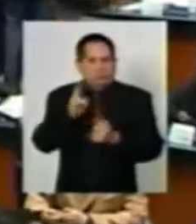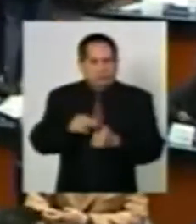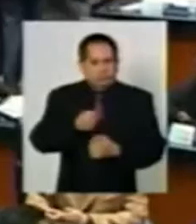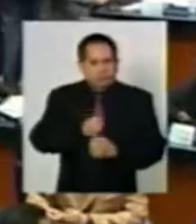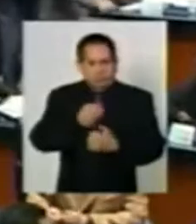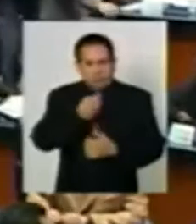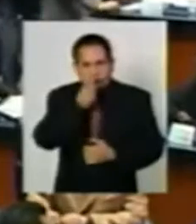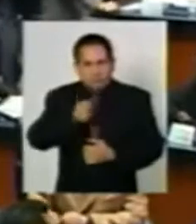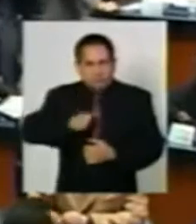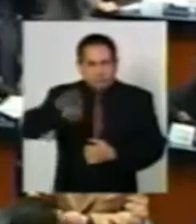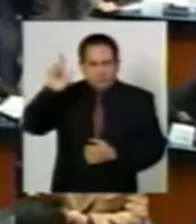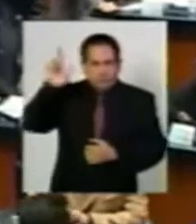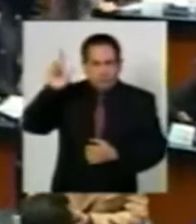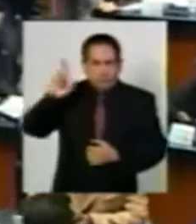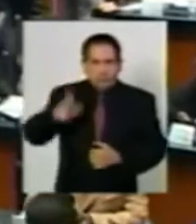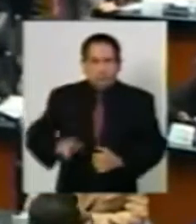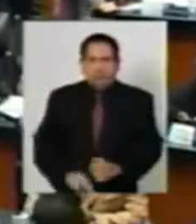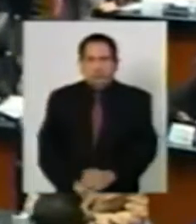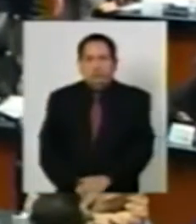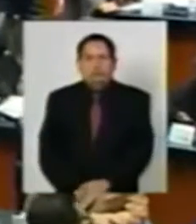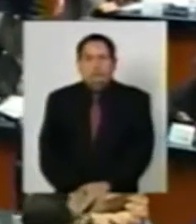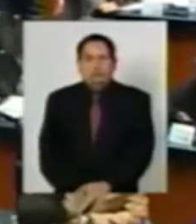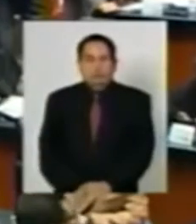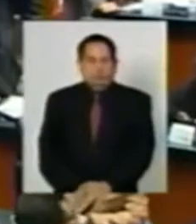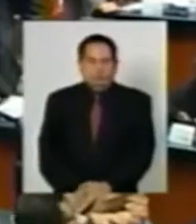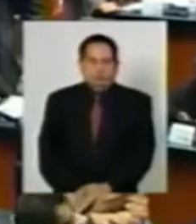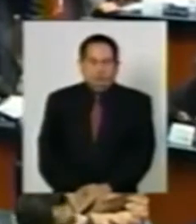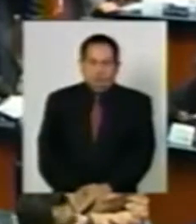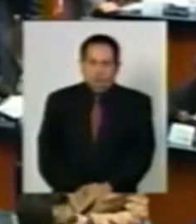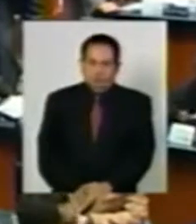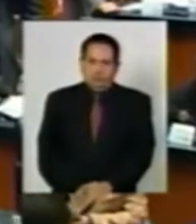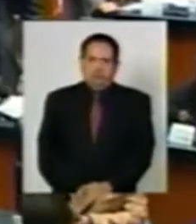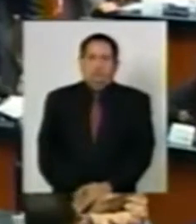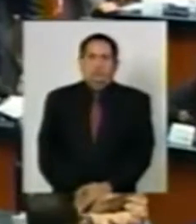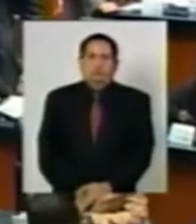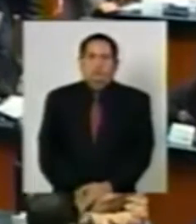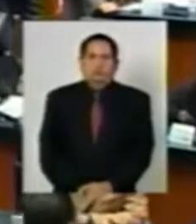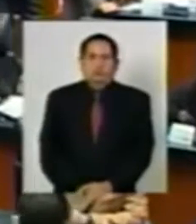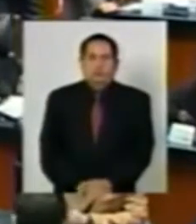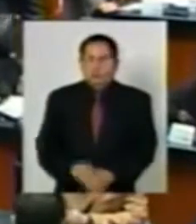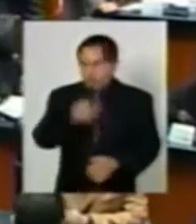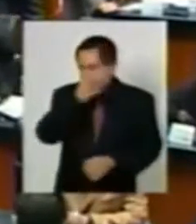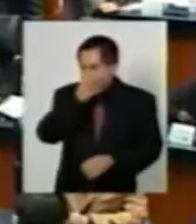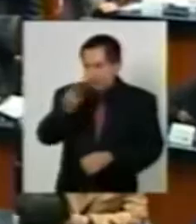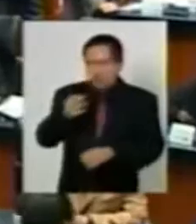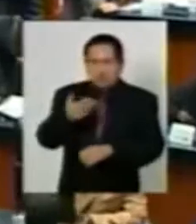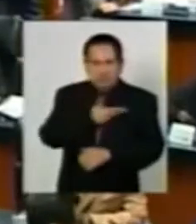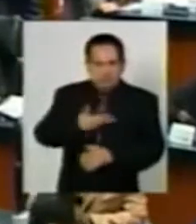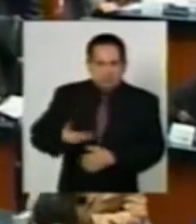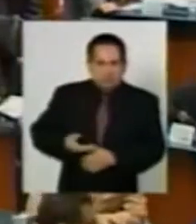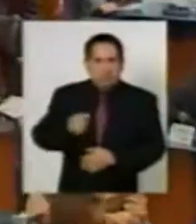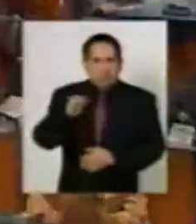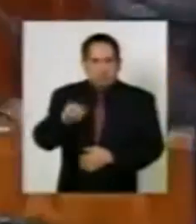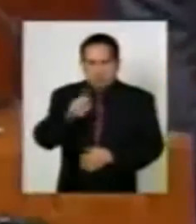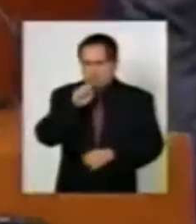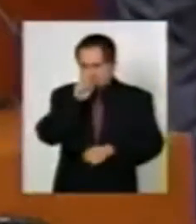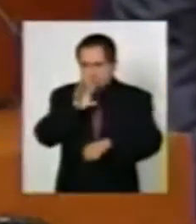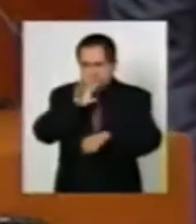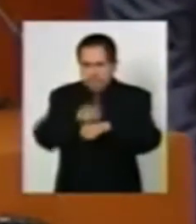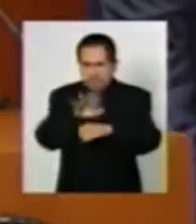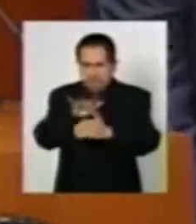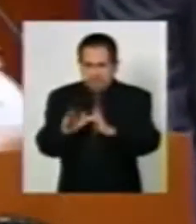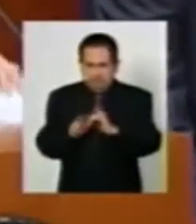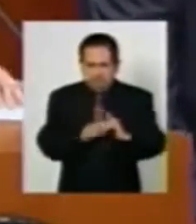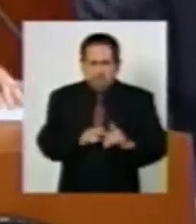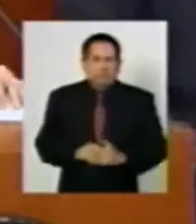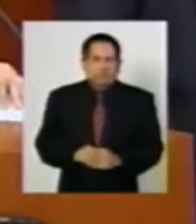ordinarias de la cámara de diputados y senadores la asociación mexicana de hábitats para la interacción y protección de mamíferos marinos confía en